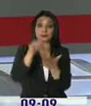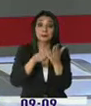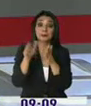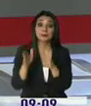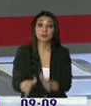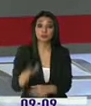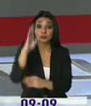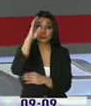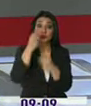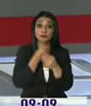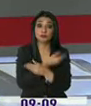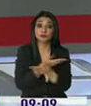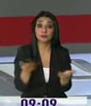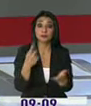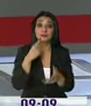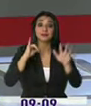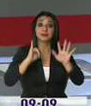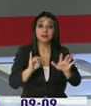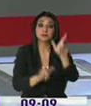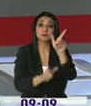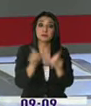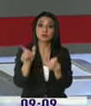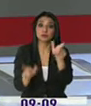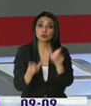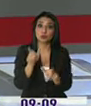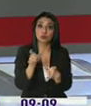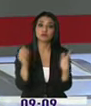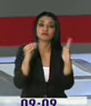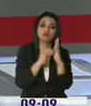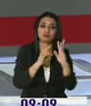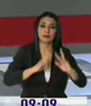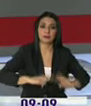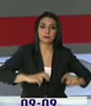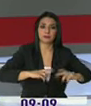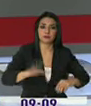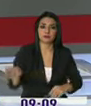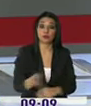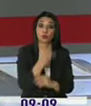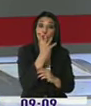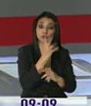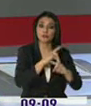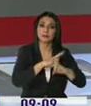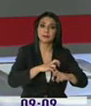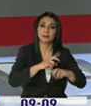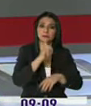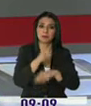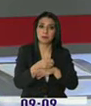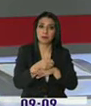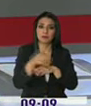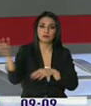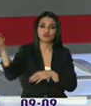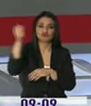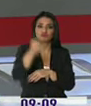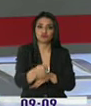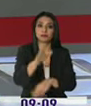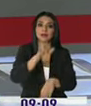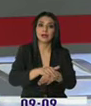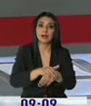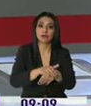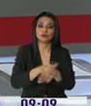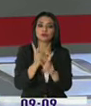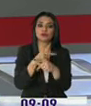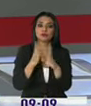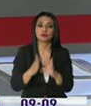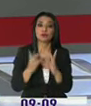Navas informó que son 6 las personas involucradas. De ellas, 4 investigadas tienen orden de arraigo por delito de